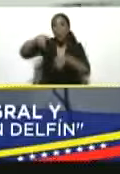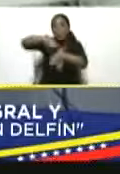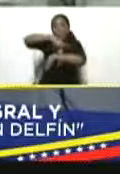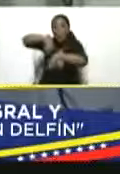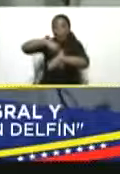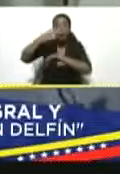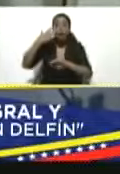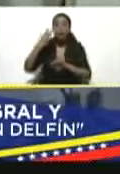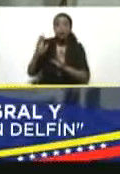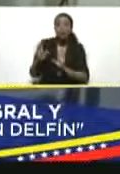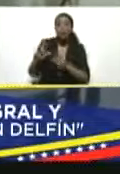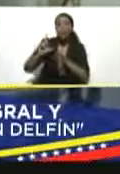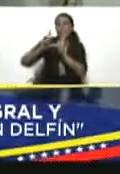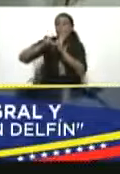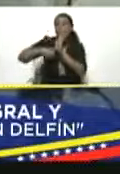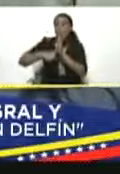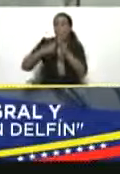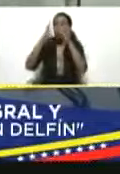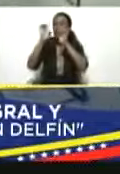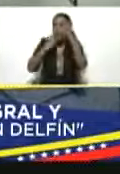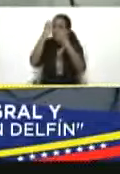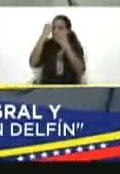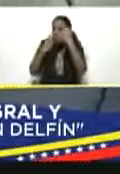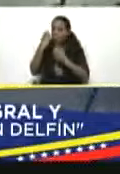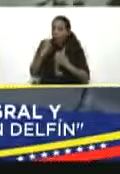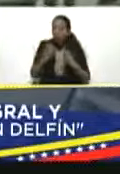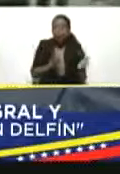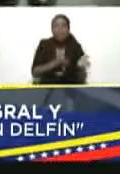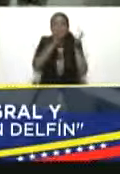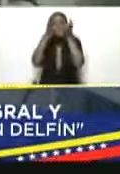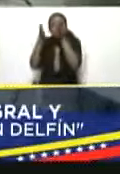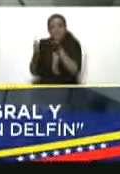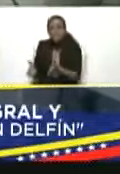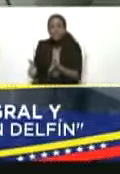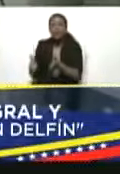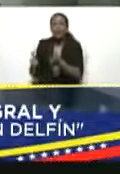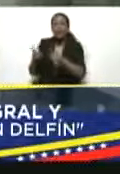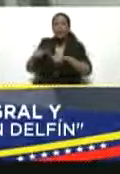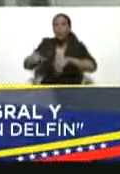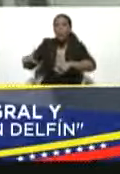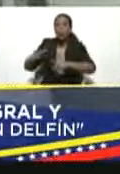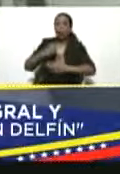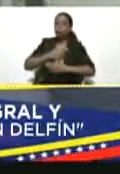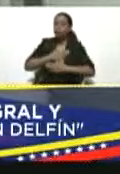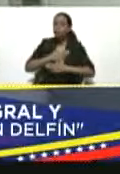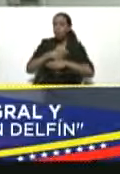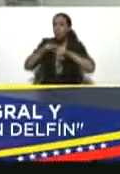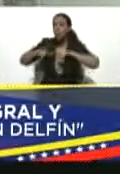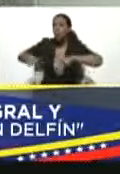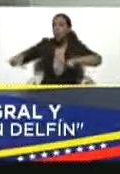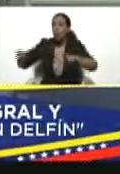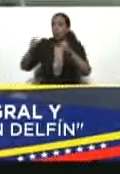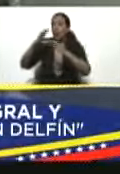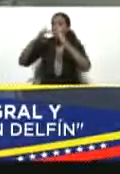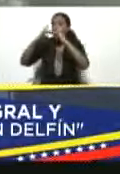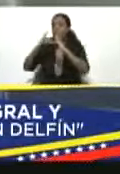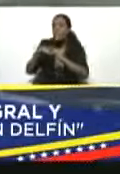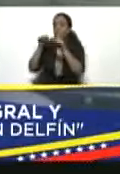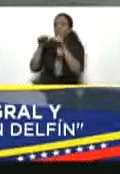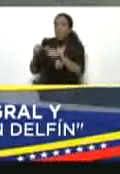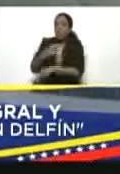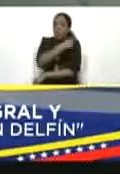evaluado la vuelta puede pasar puede pasar cómodamente a estas salas de